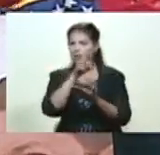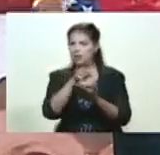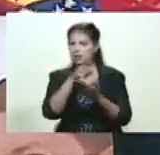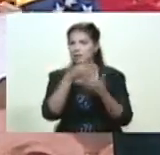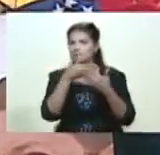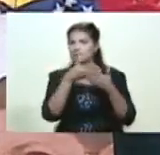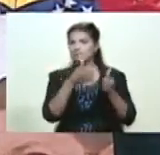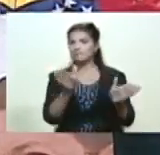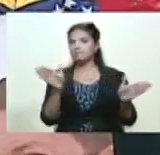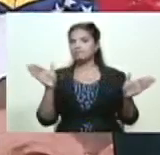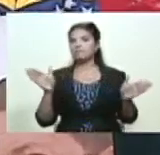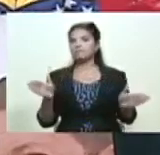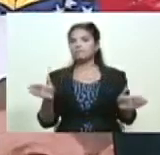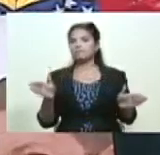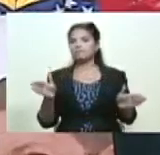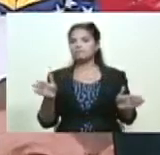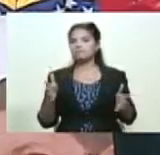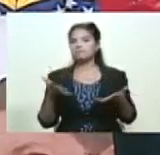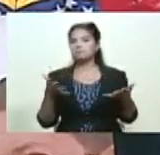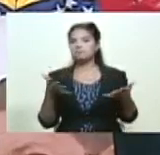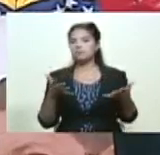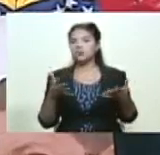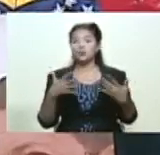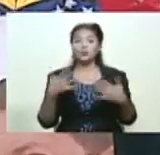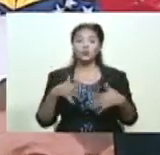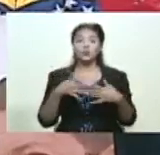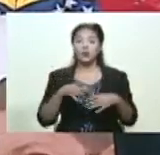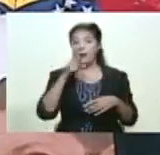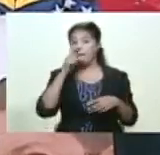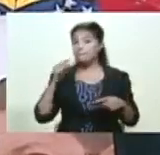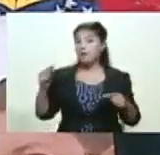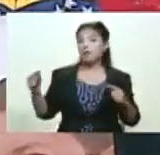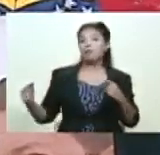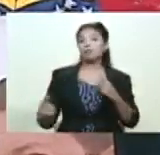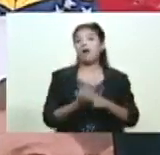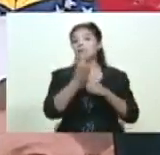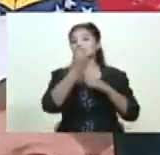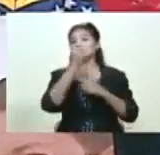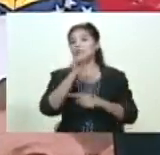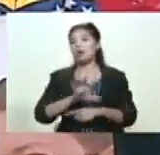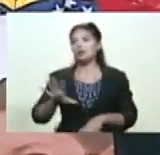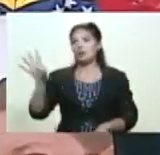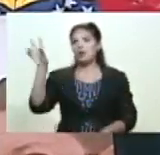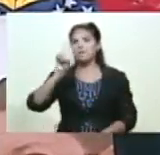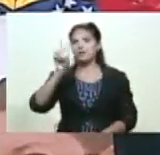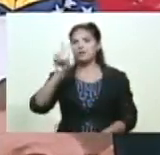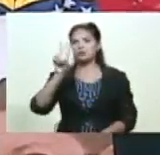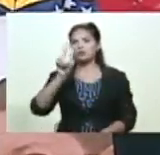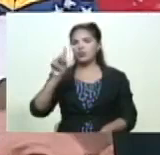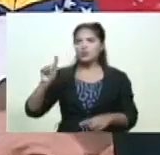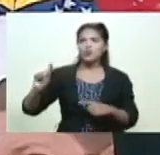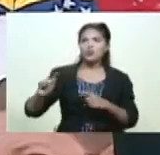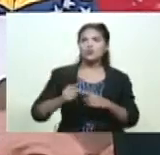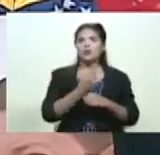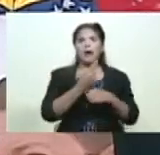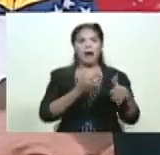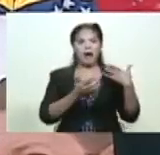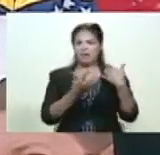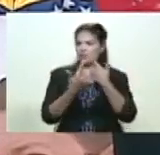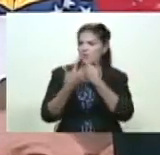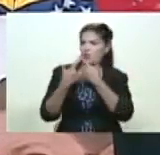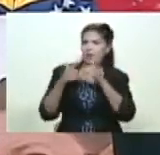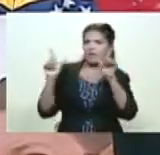las puertas a la más grave amenaza que ha vivido nuestra patria desde que nos liberamos del